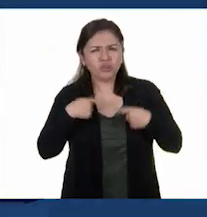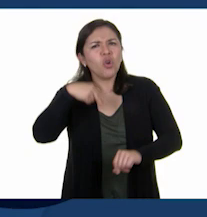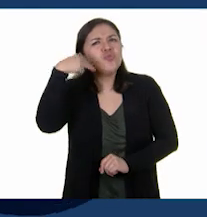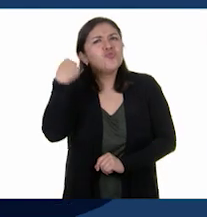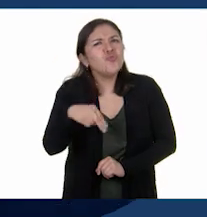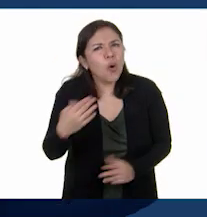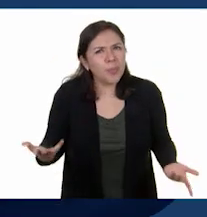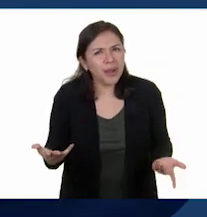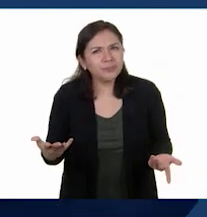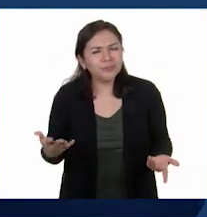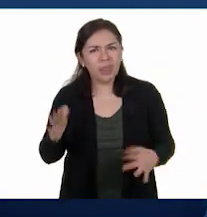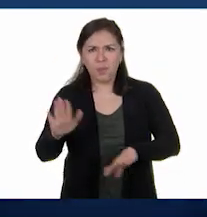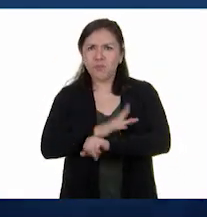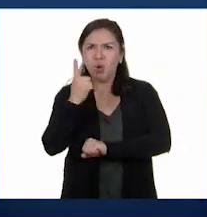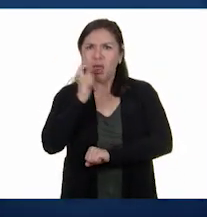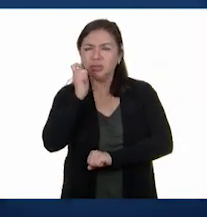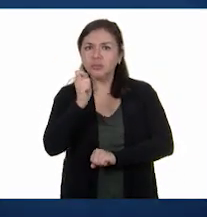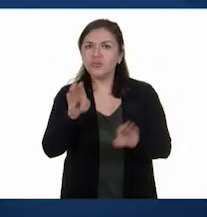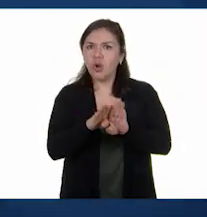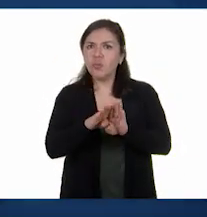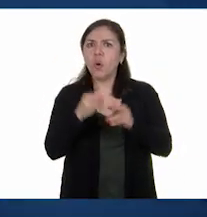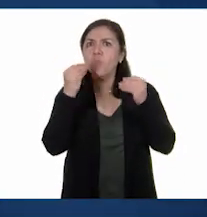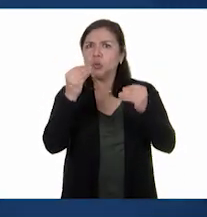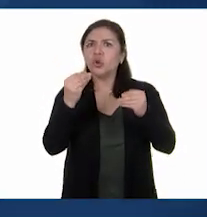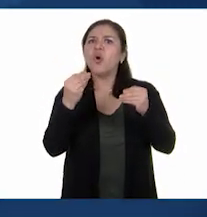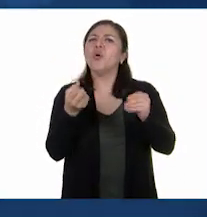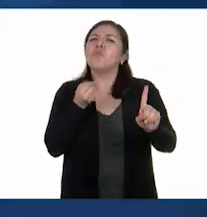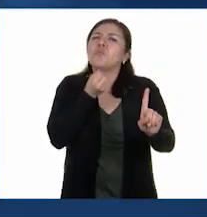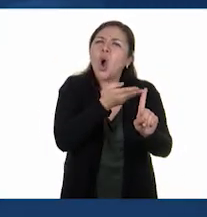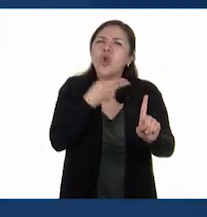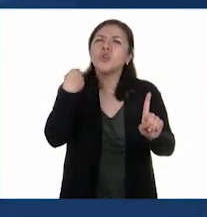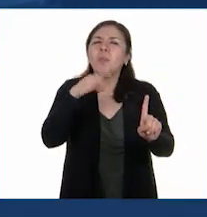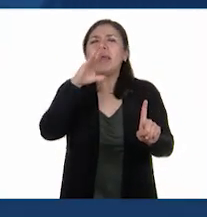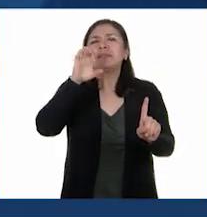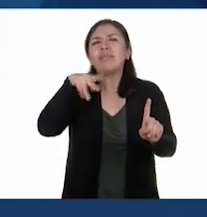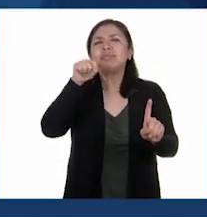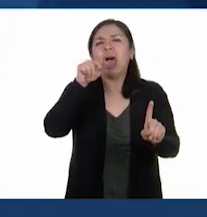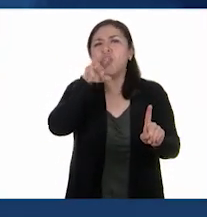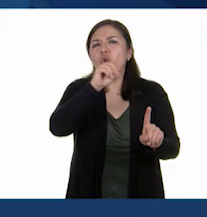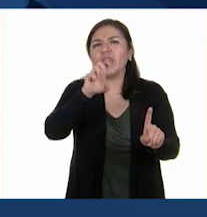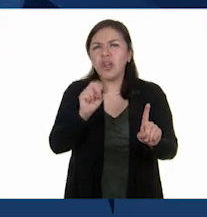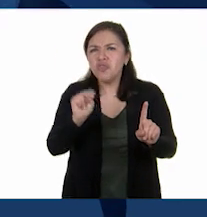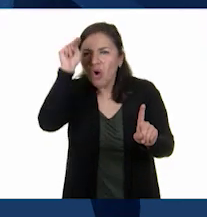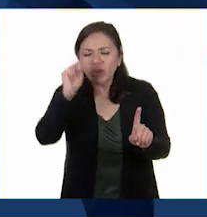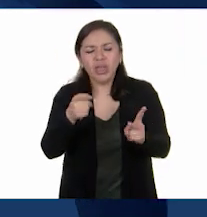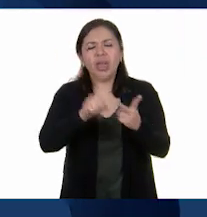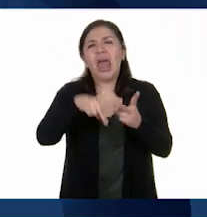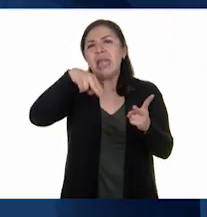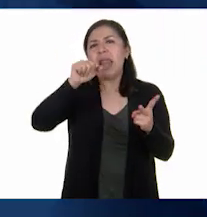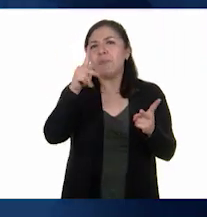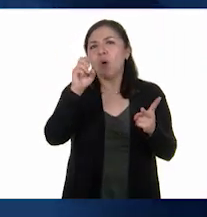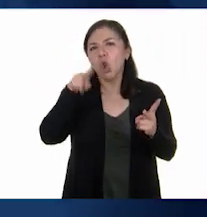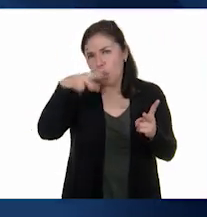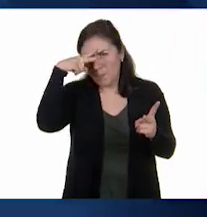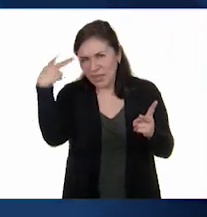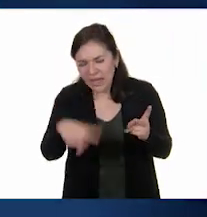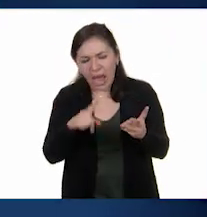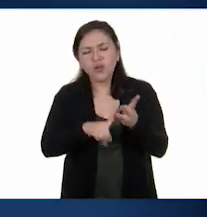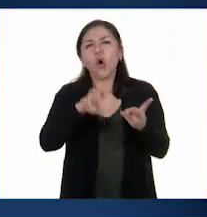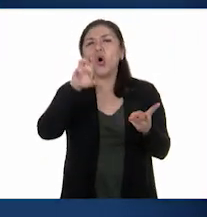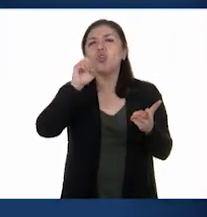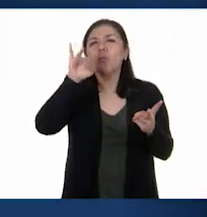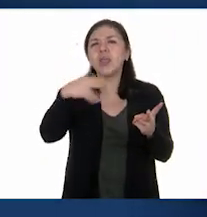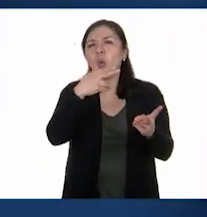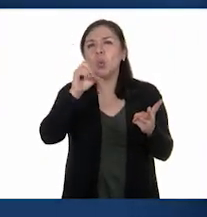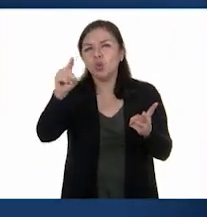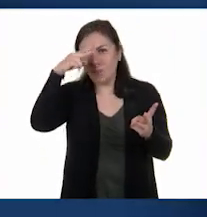nombre. No solo porque ha recibido un gran número de motes, el Centauro del Norte, nuestro Napoleón mexicano, el Robin Hood mexicano,